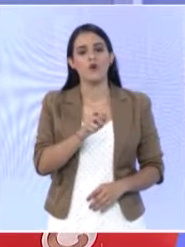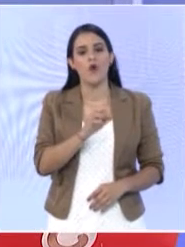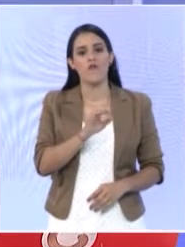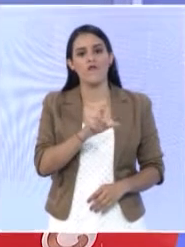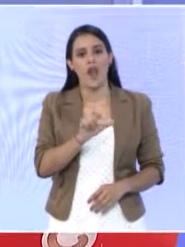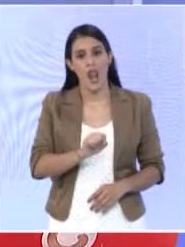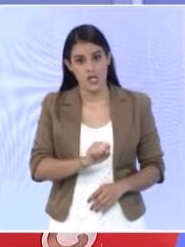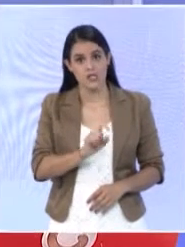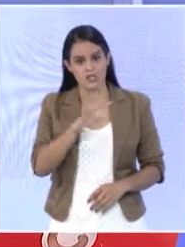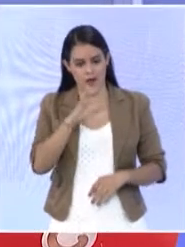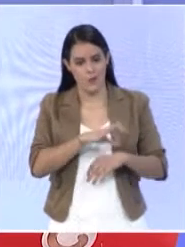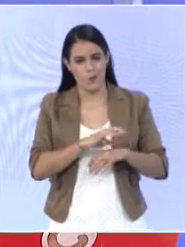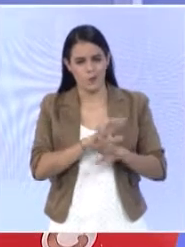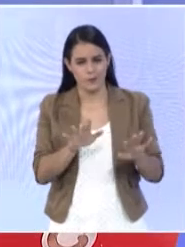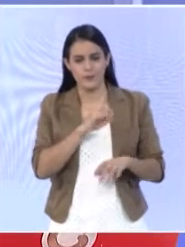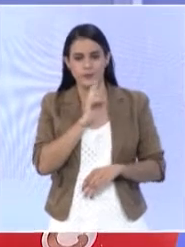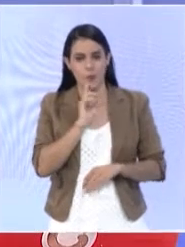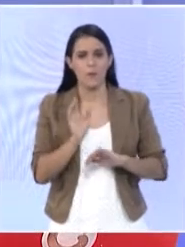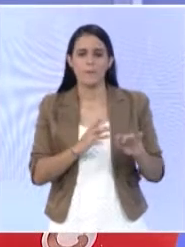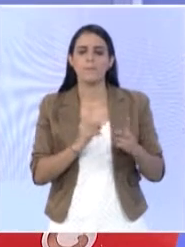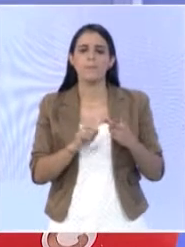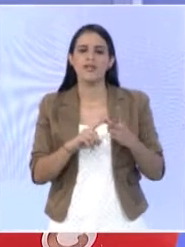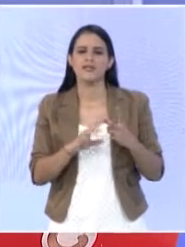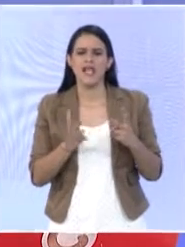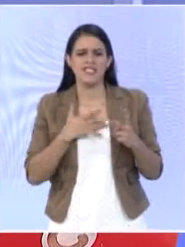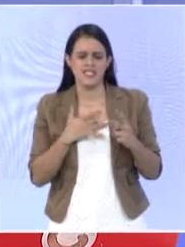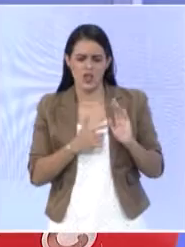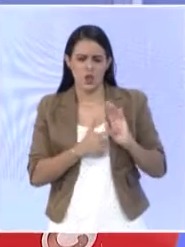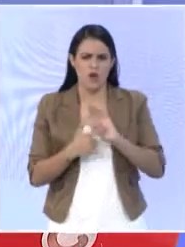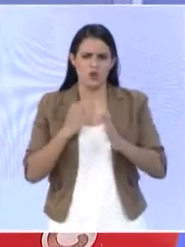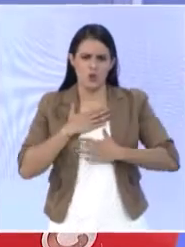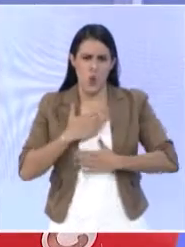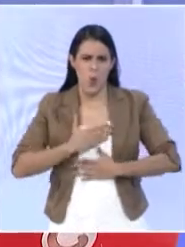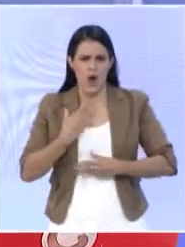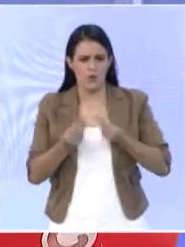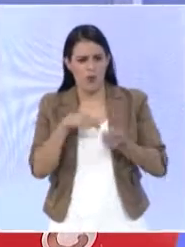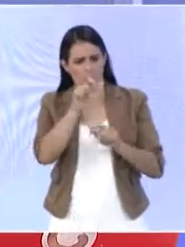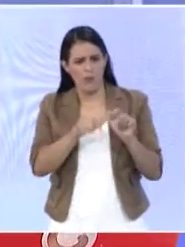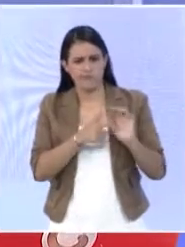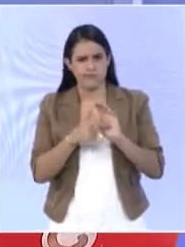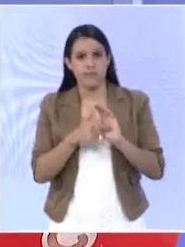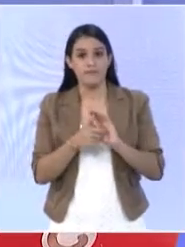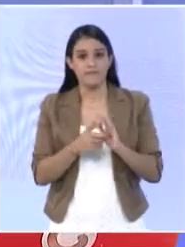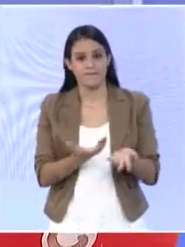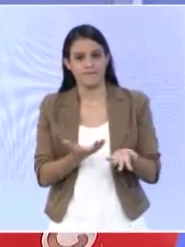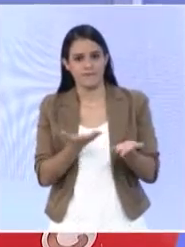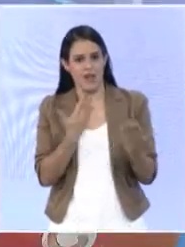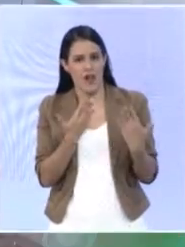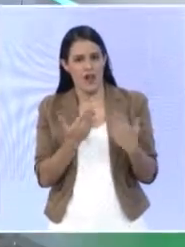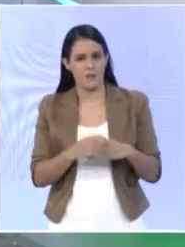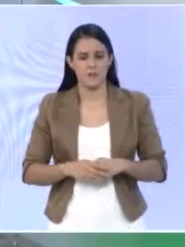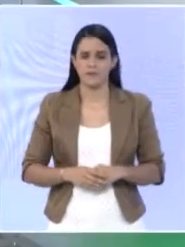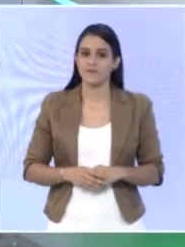también de lo que sería esos síntomas o reacciones clínicas que tiene el paciente vamos a seguir conversando sobre ellas